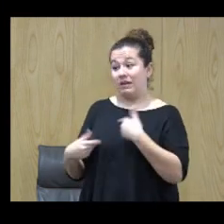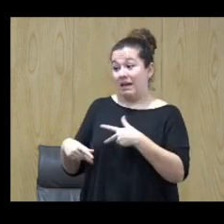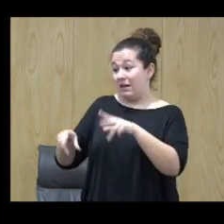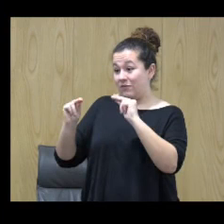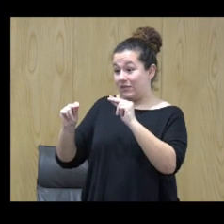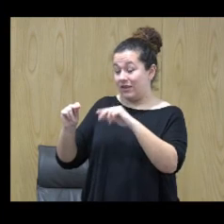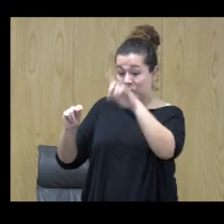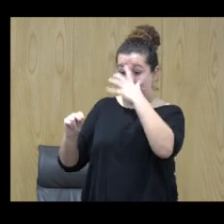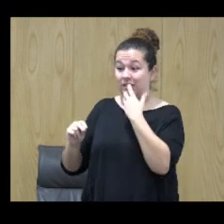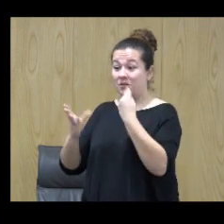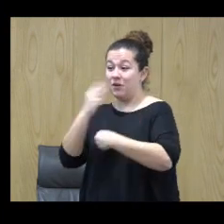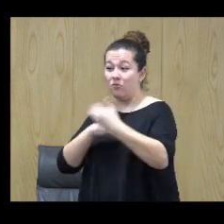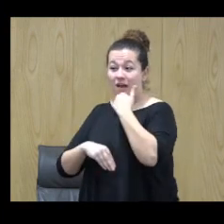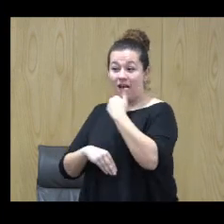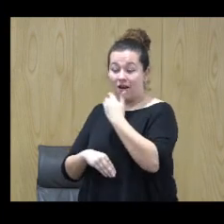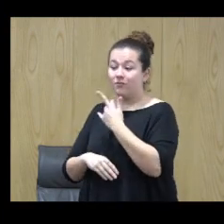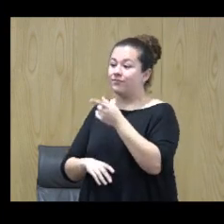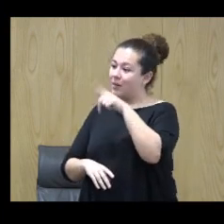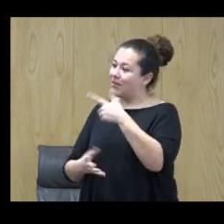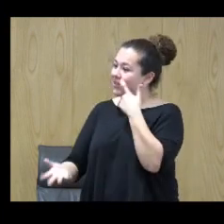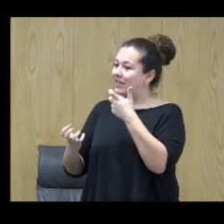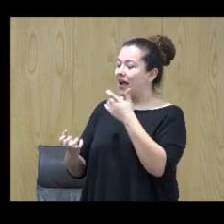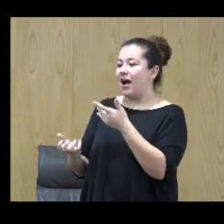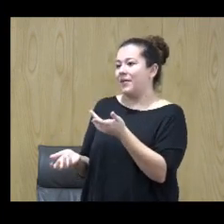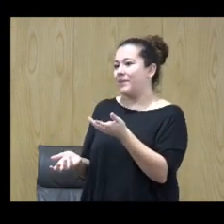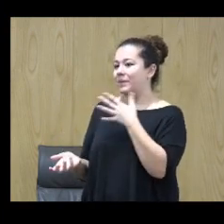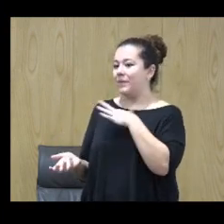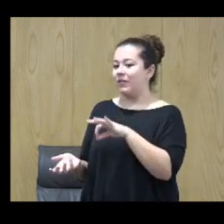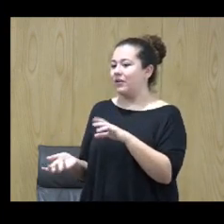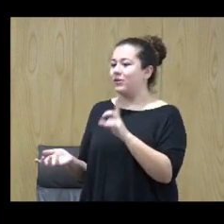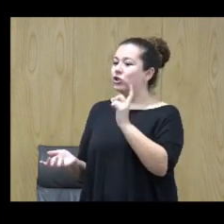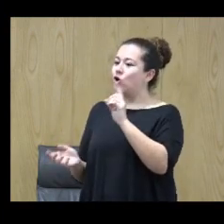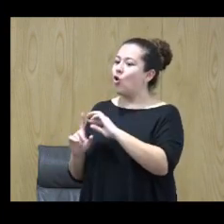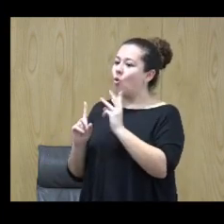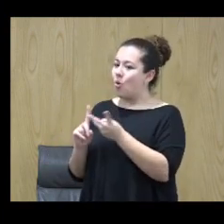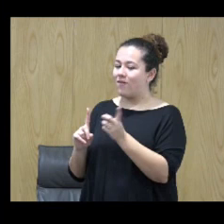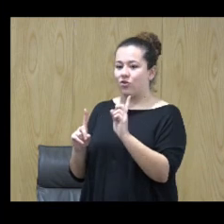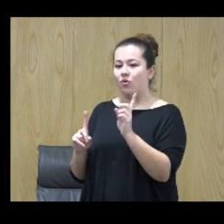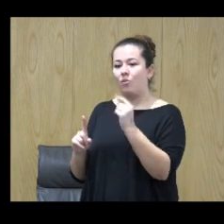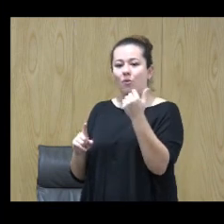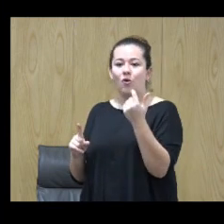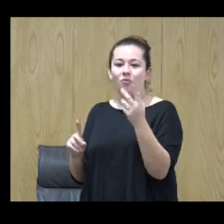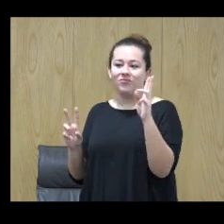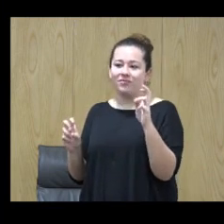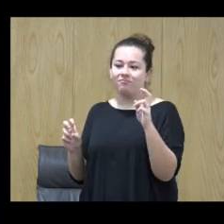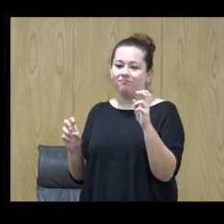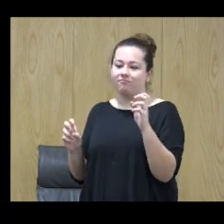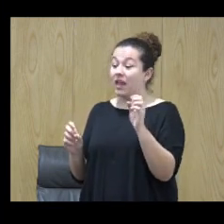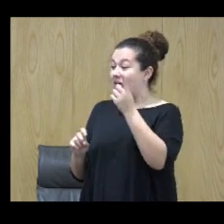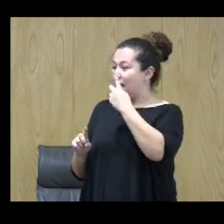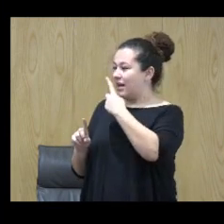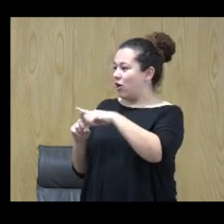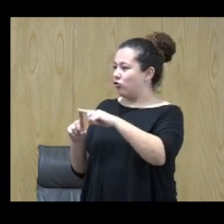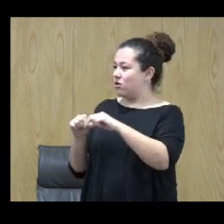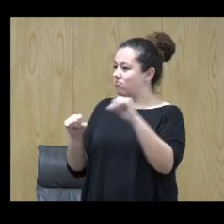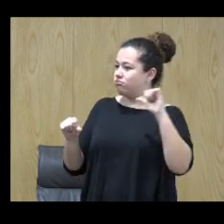tenéis alguna pregunta, sí que destacar, a lo mejor como ya no solo de la web, un poco de lo que ha ocurrido, de lo que hemos contado